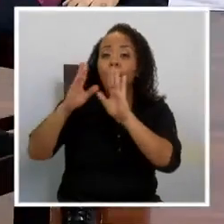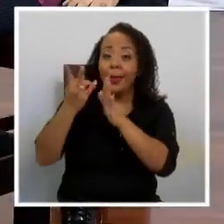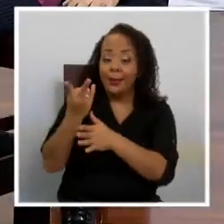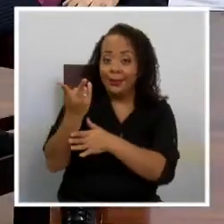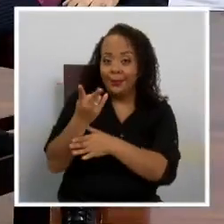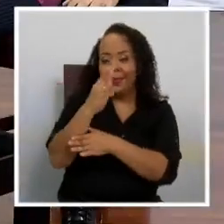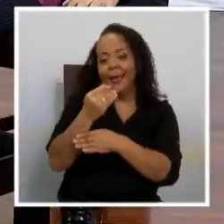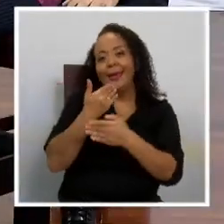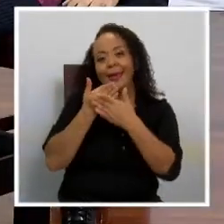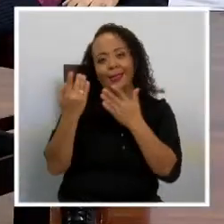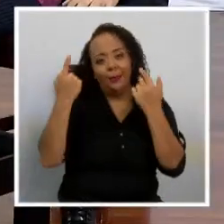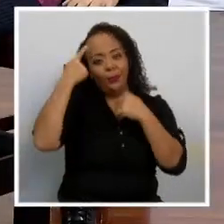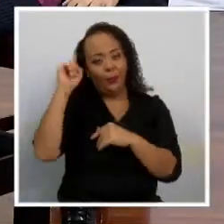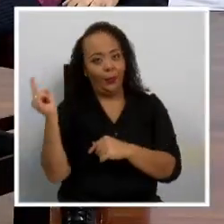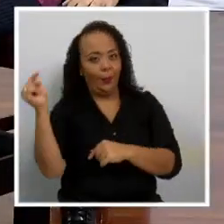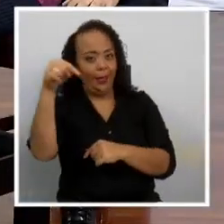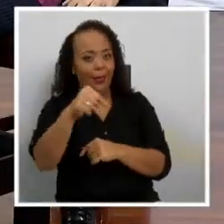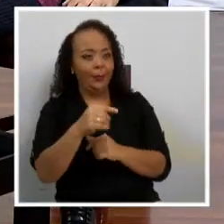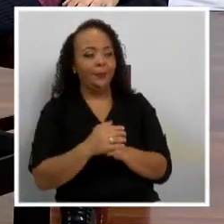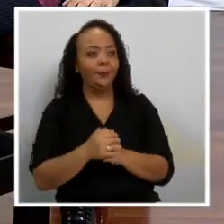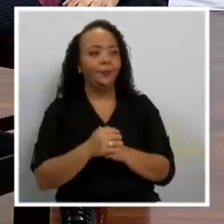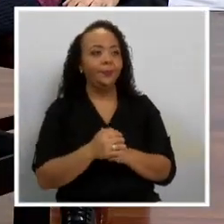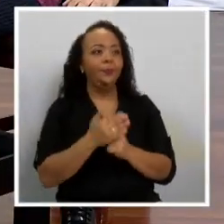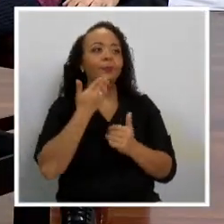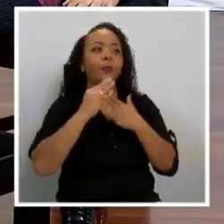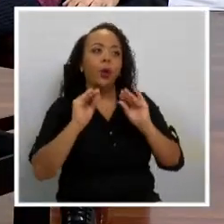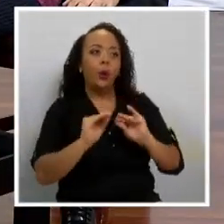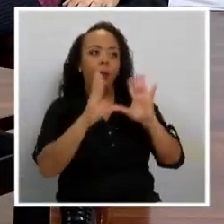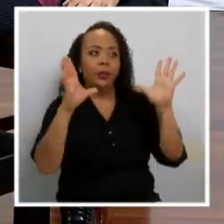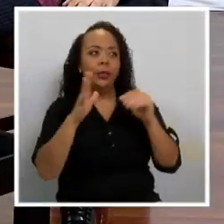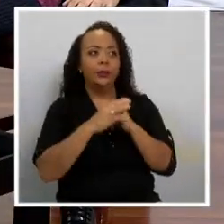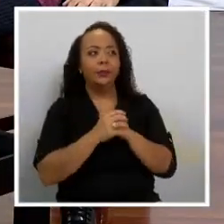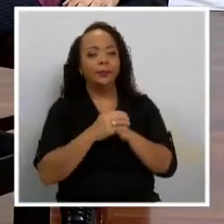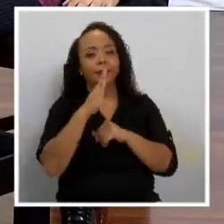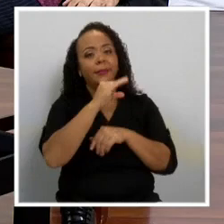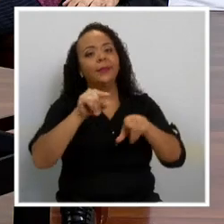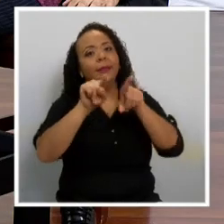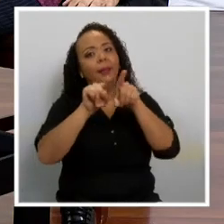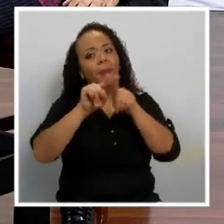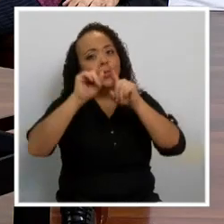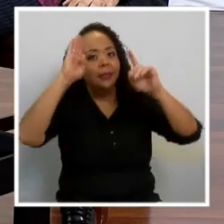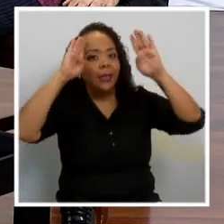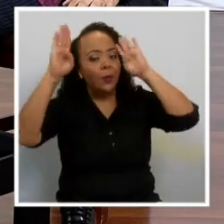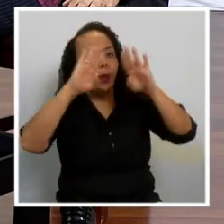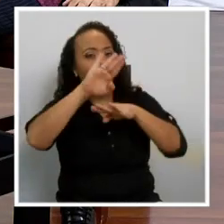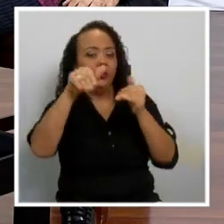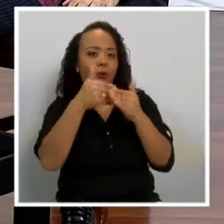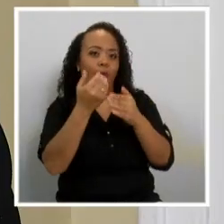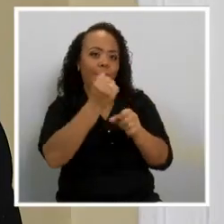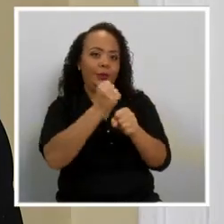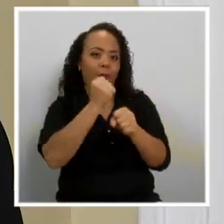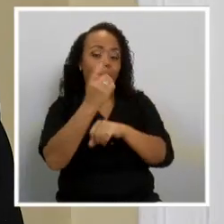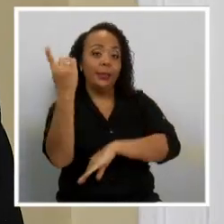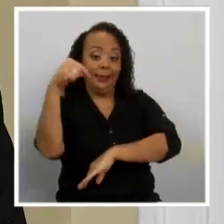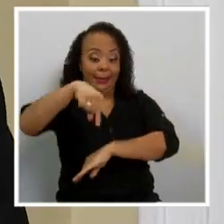gracias por venir. Buenos días, un placer. Y además saludar a los trabajadores en su